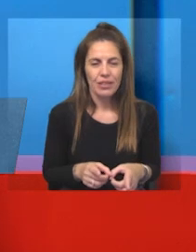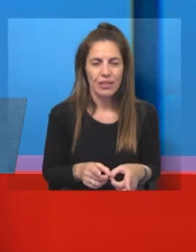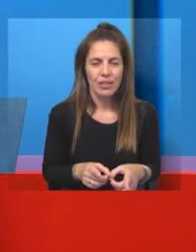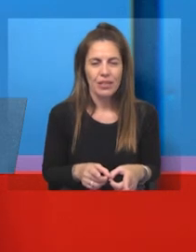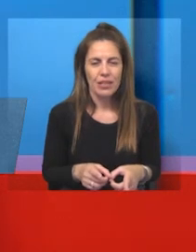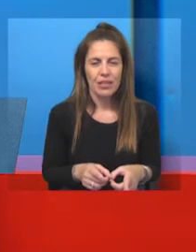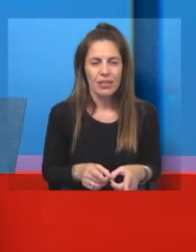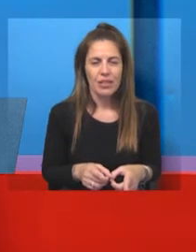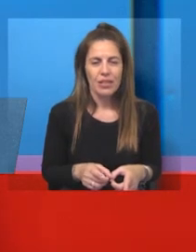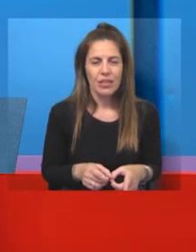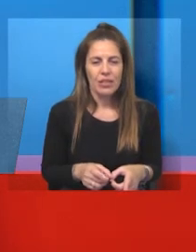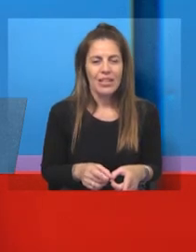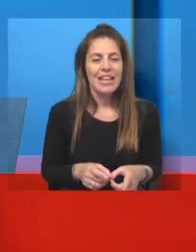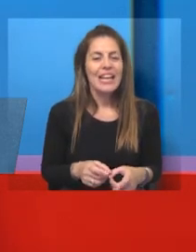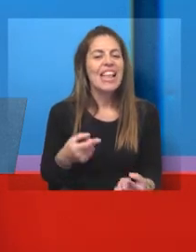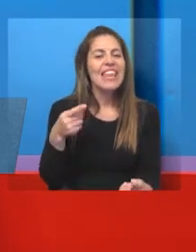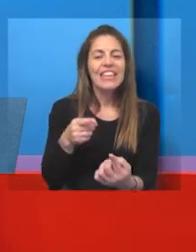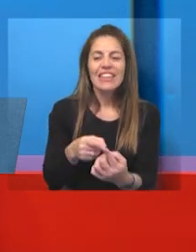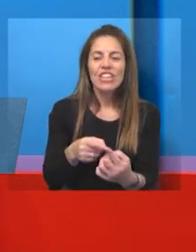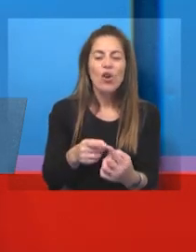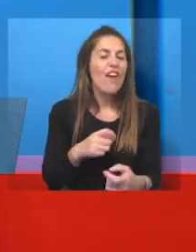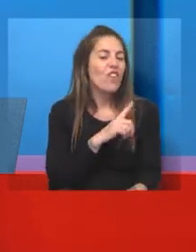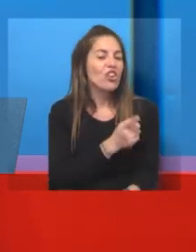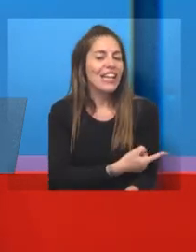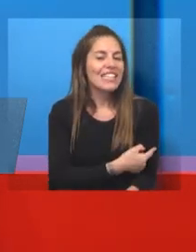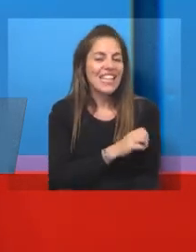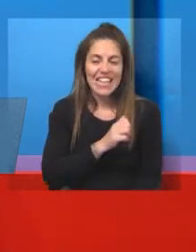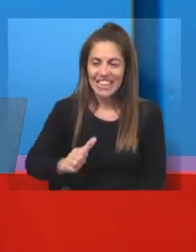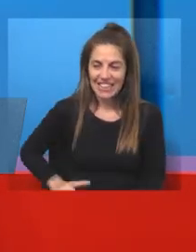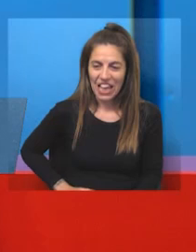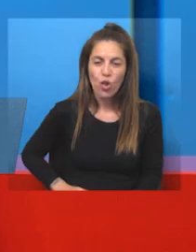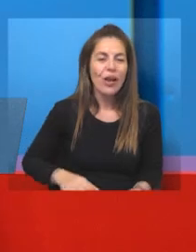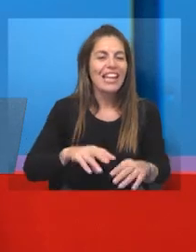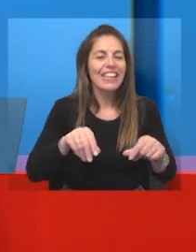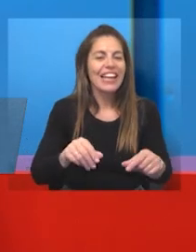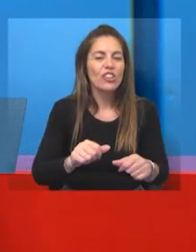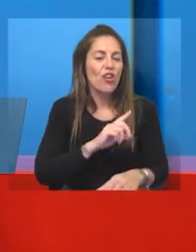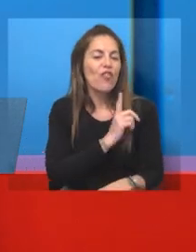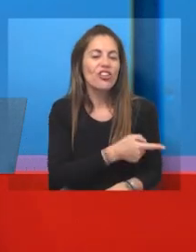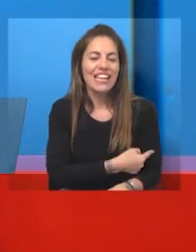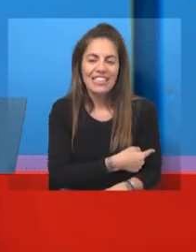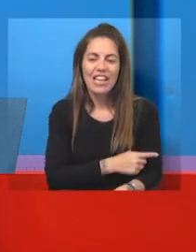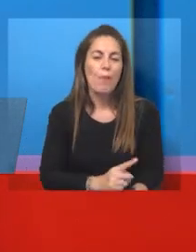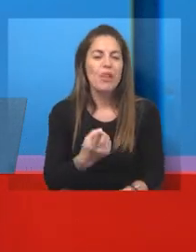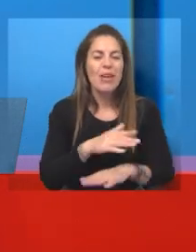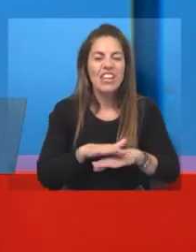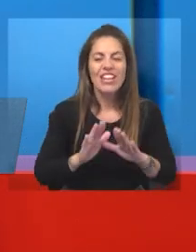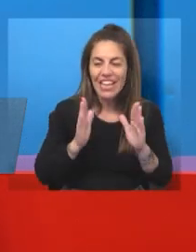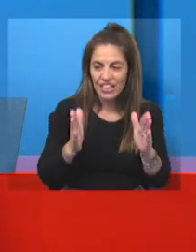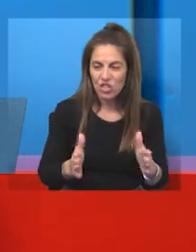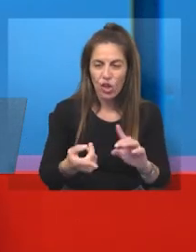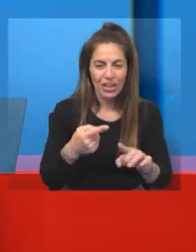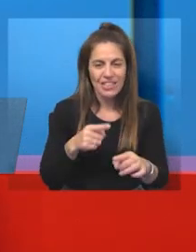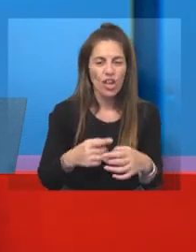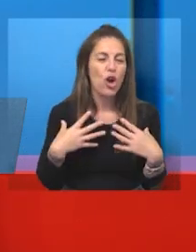este el destino hacia fortalecer el en el territorio fortalecer este el primer nivel de atención lo que tiene que ver